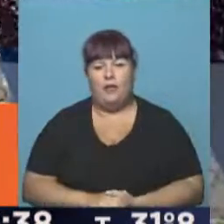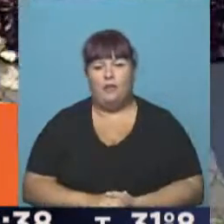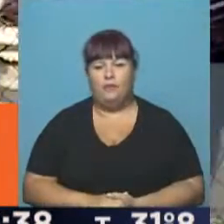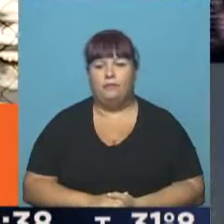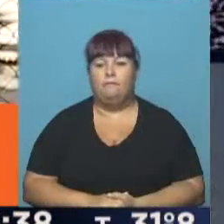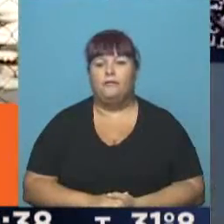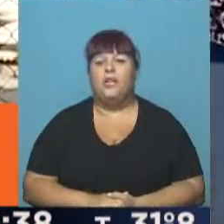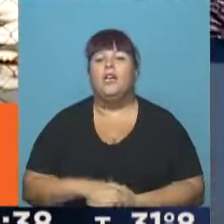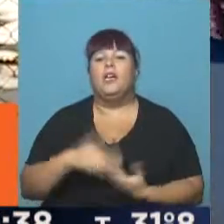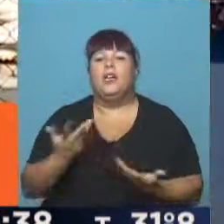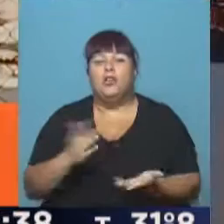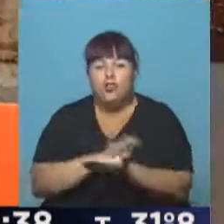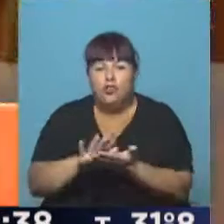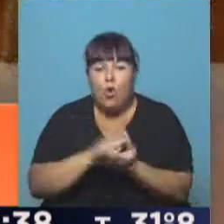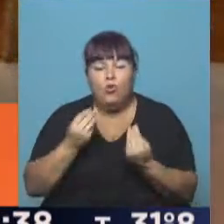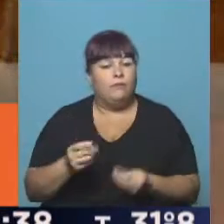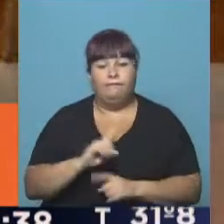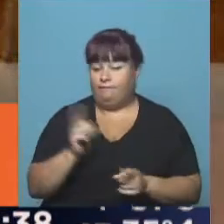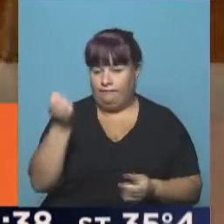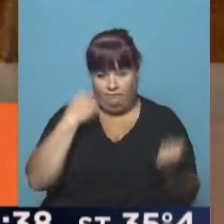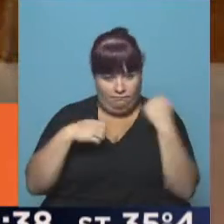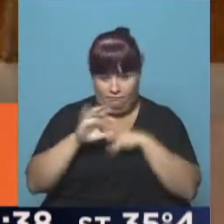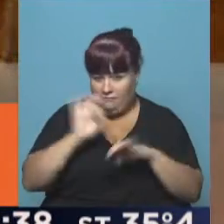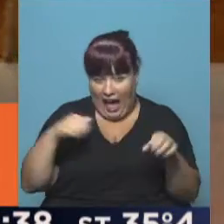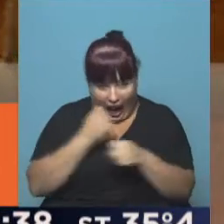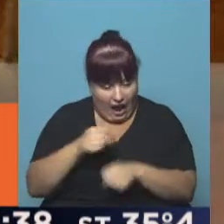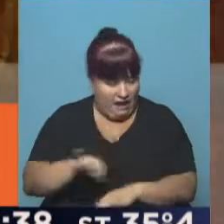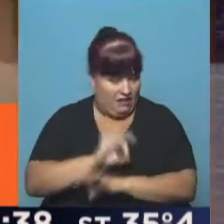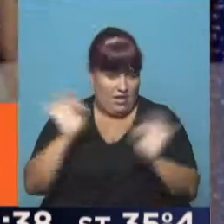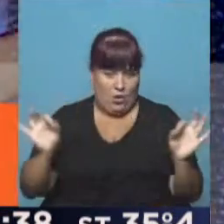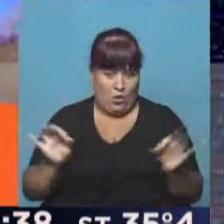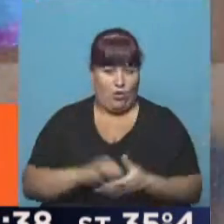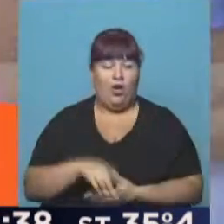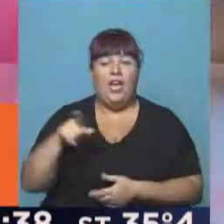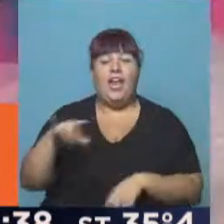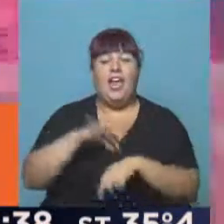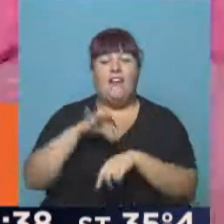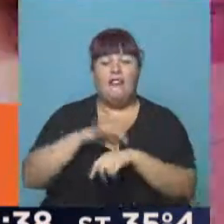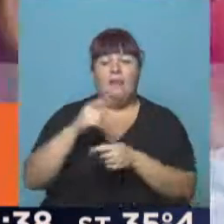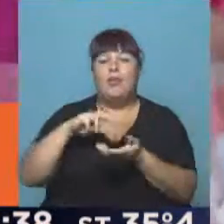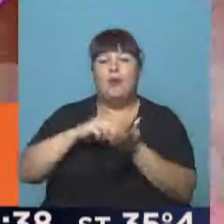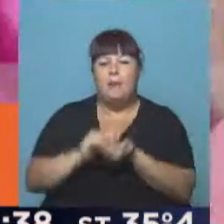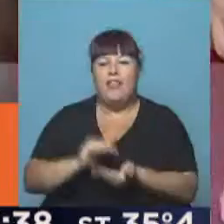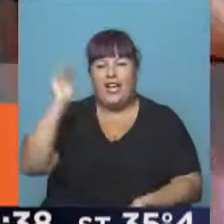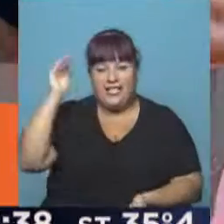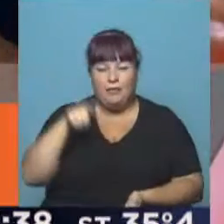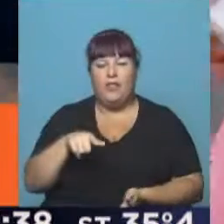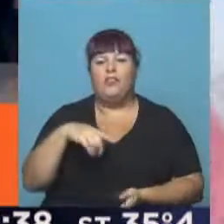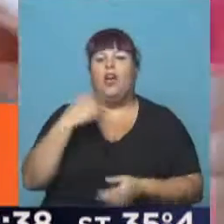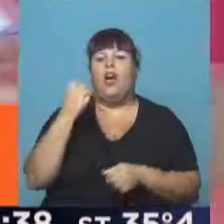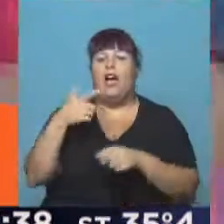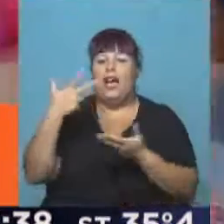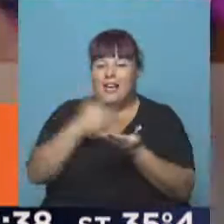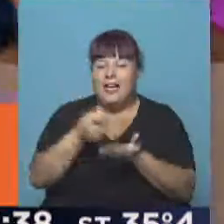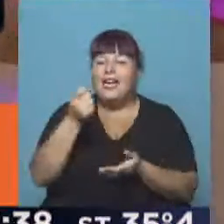¿Y tiene alguna respuesta? No, nada. Hasta ahora nada. Él sufre de déficit de crecimiento y usa estas